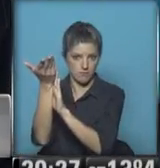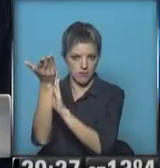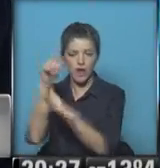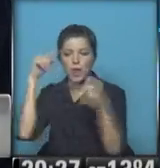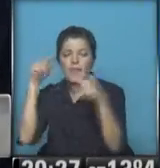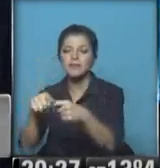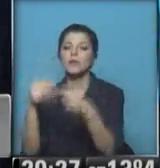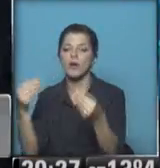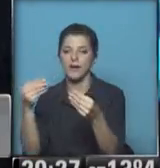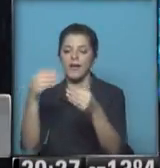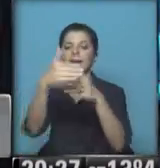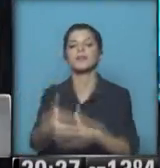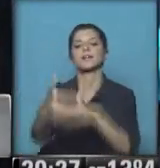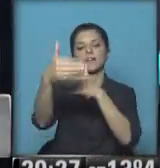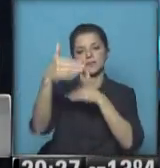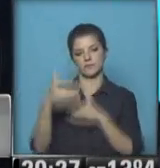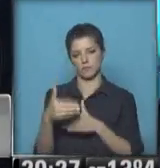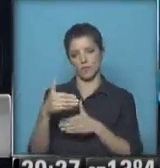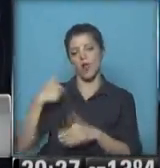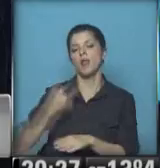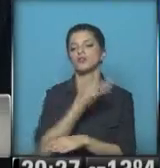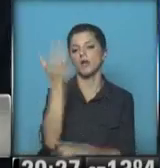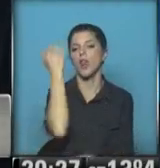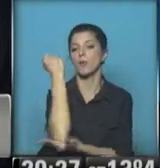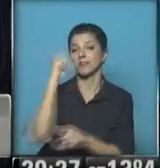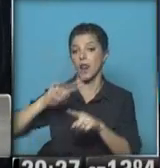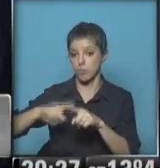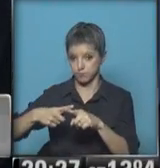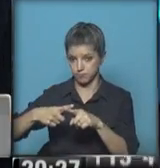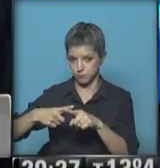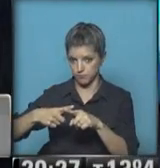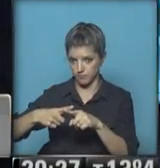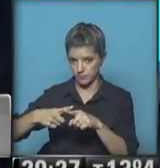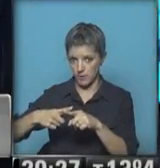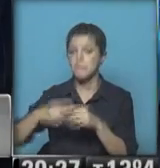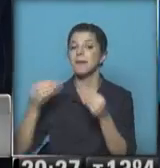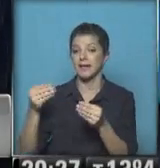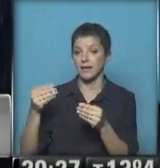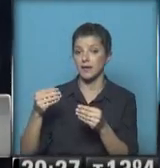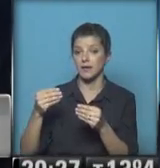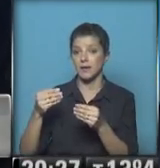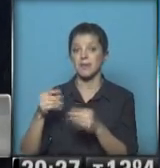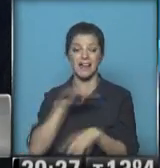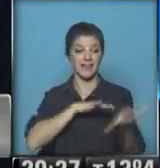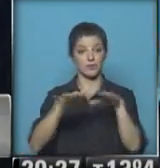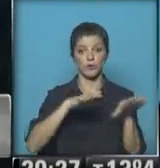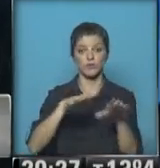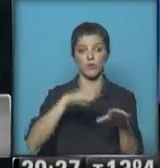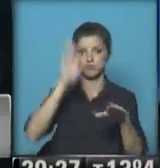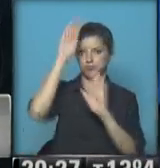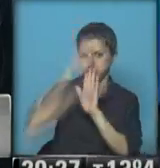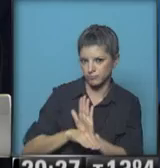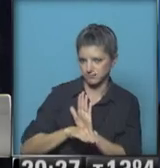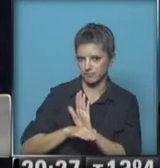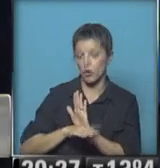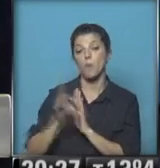regresivo en términos sociales políticos y económicos provocando una caída fuerte el poder adquisitivo por eso hay que estar alerta hay